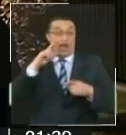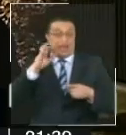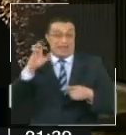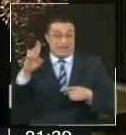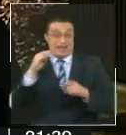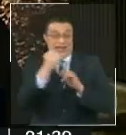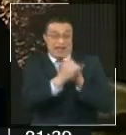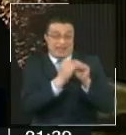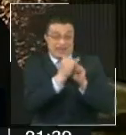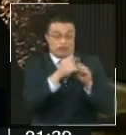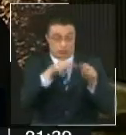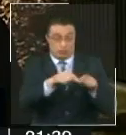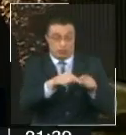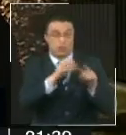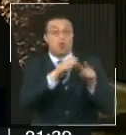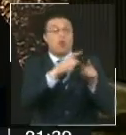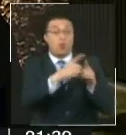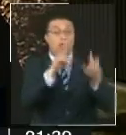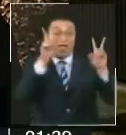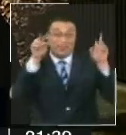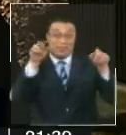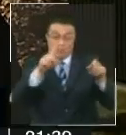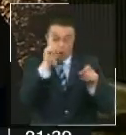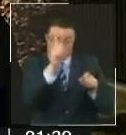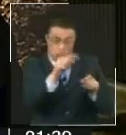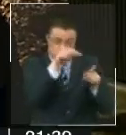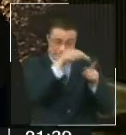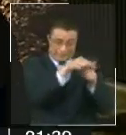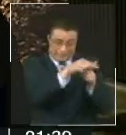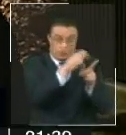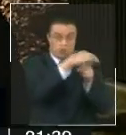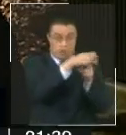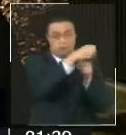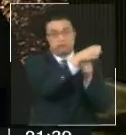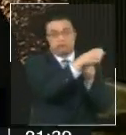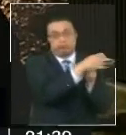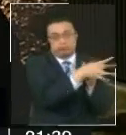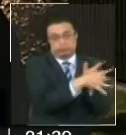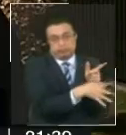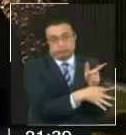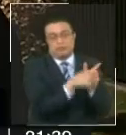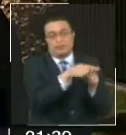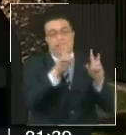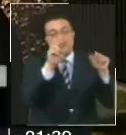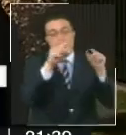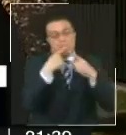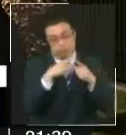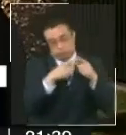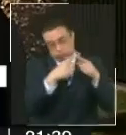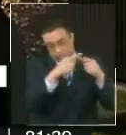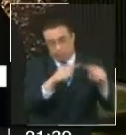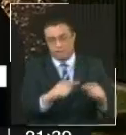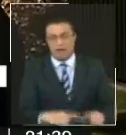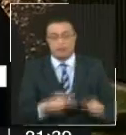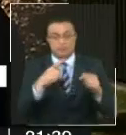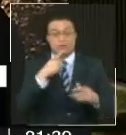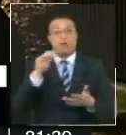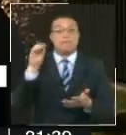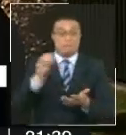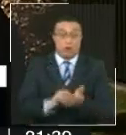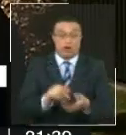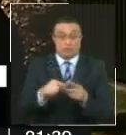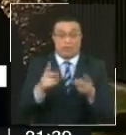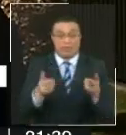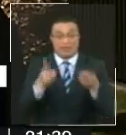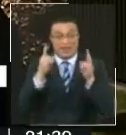principio que rige la utilización de sus aguas es el del principio de el uso equitativo y razonable para todos los propietarios riberos y le impone así como tiene